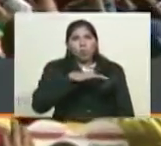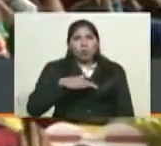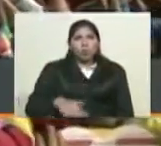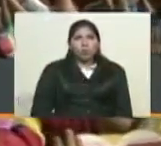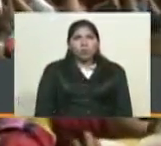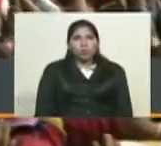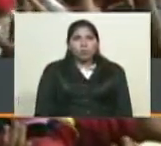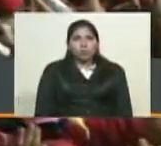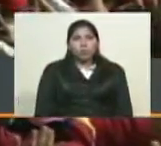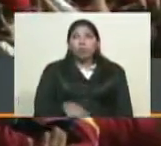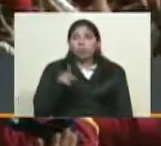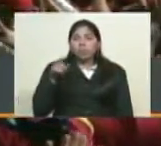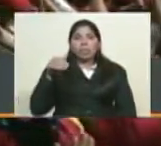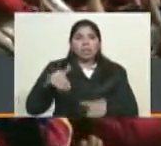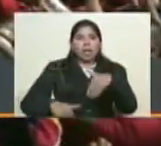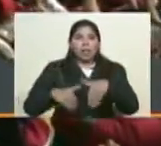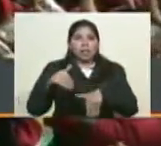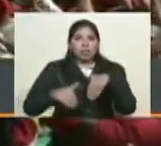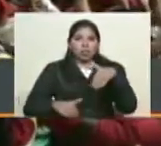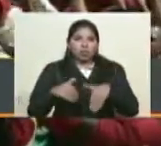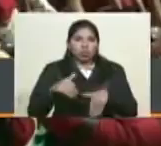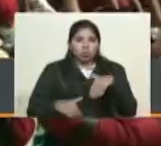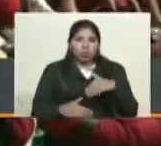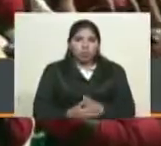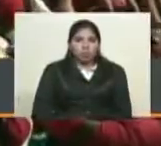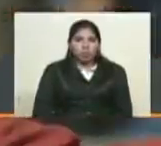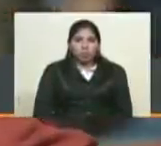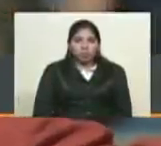en las elecciones presidenciales,